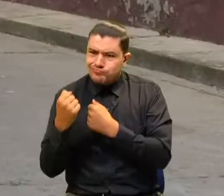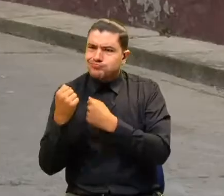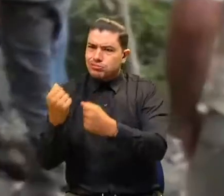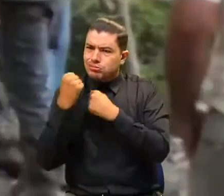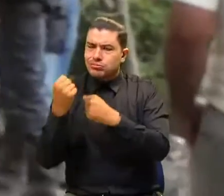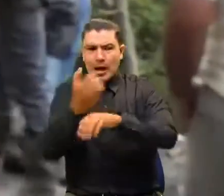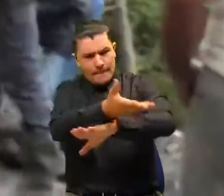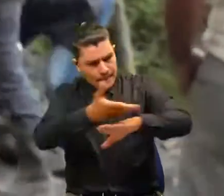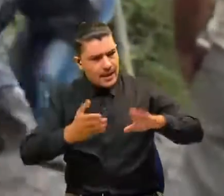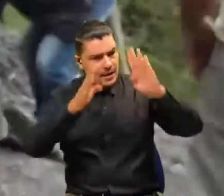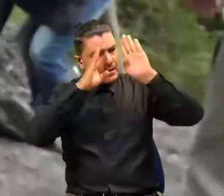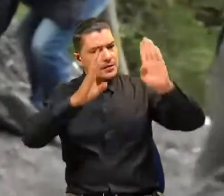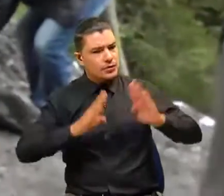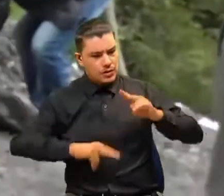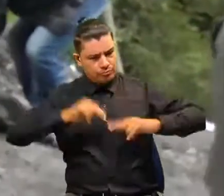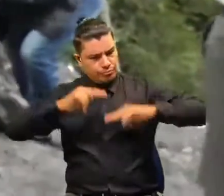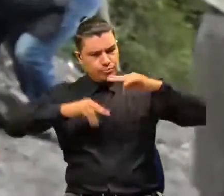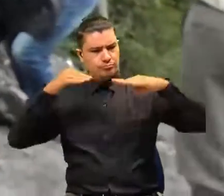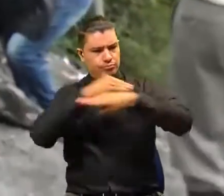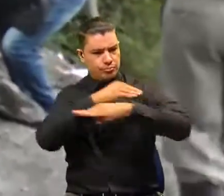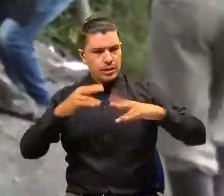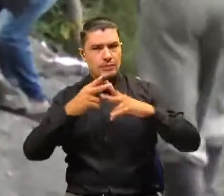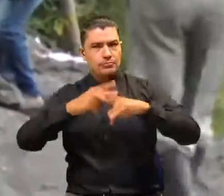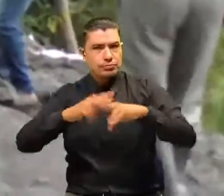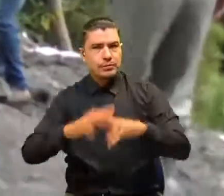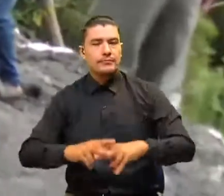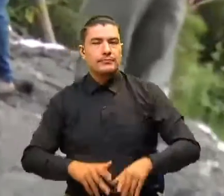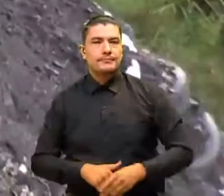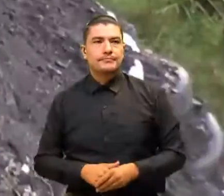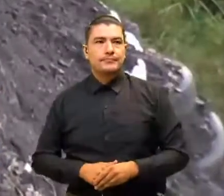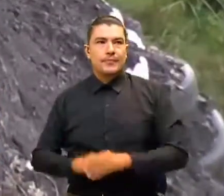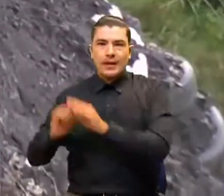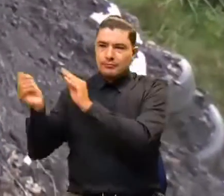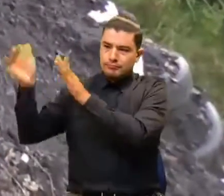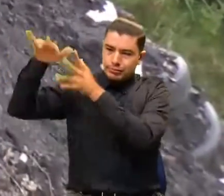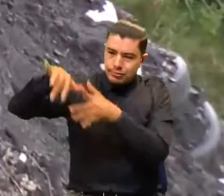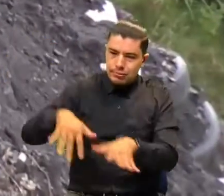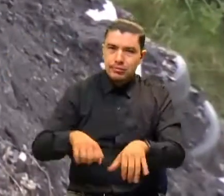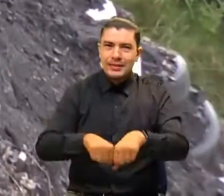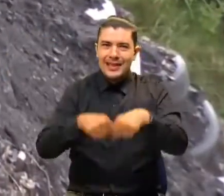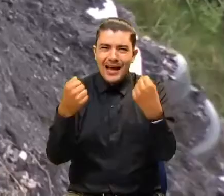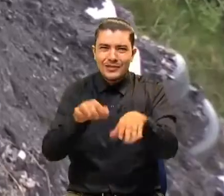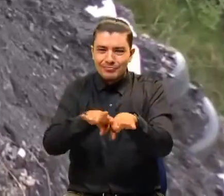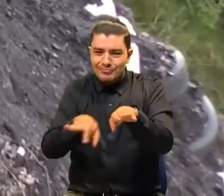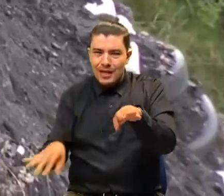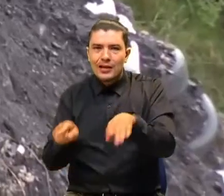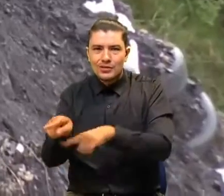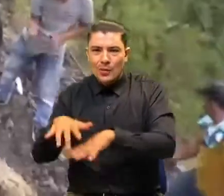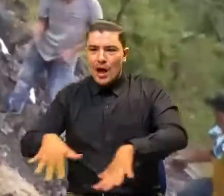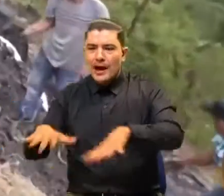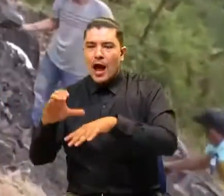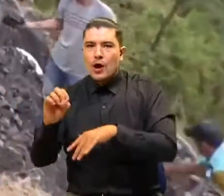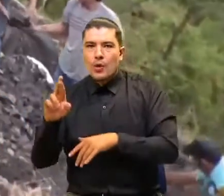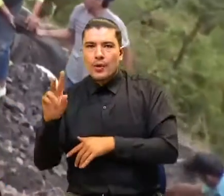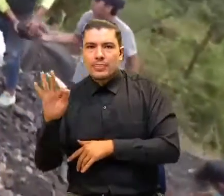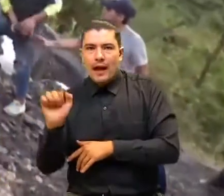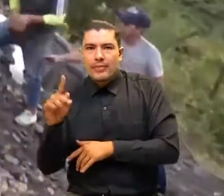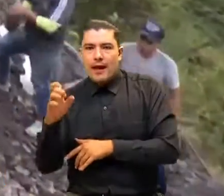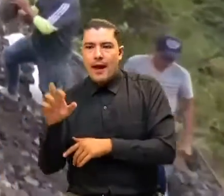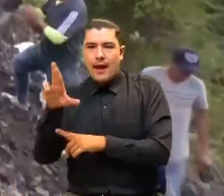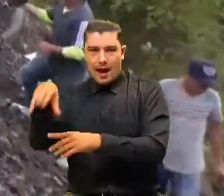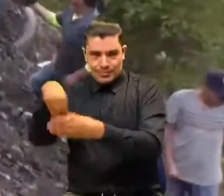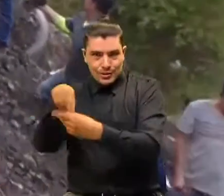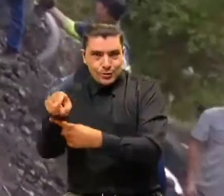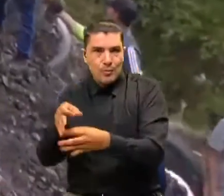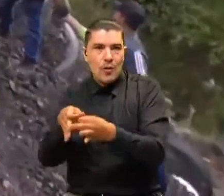los constantes deslizamientos y pérdidas de la banca se presentan en el sector cortaderas jurisdicción del municipio de